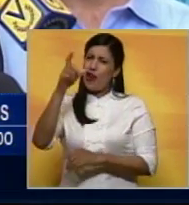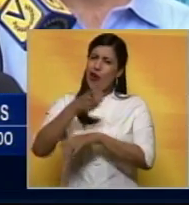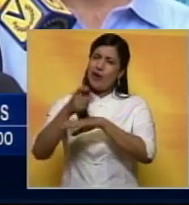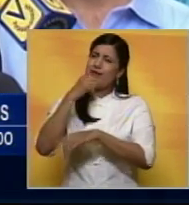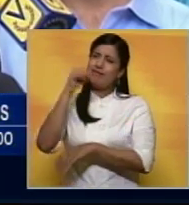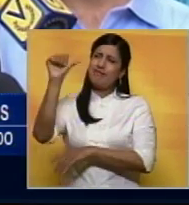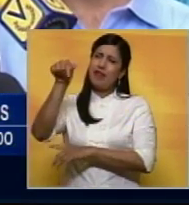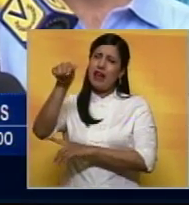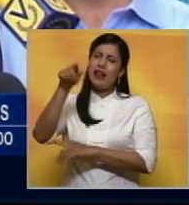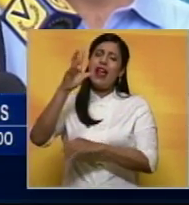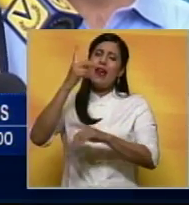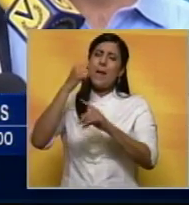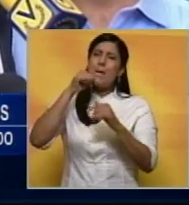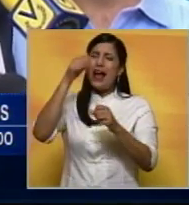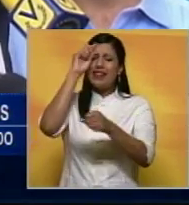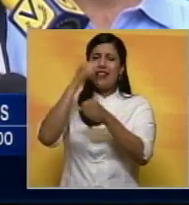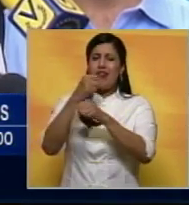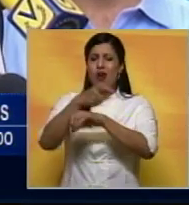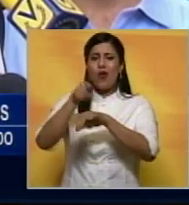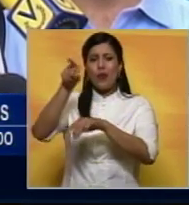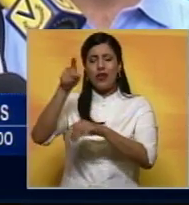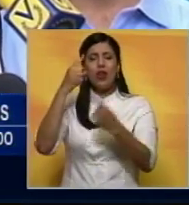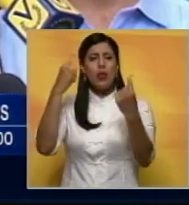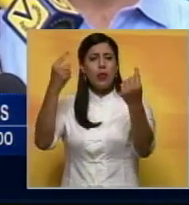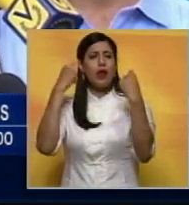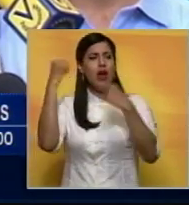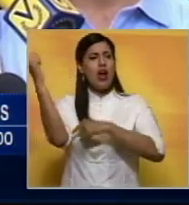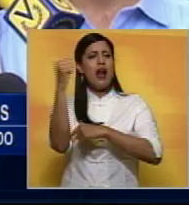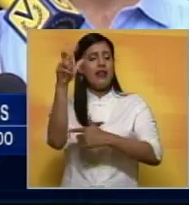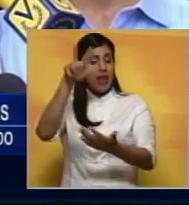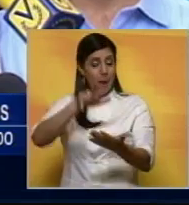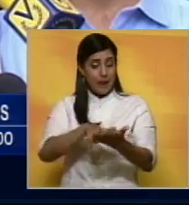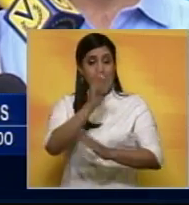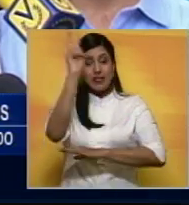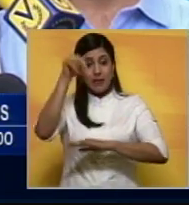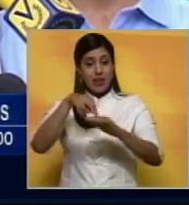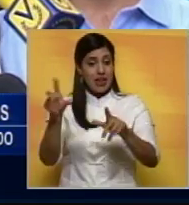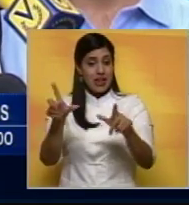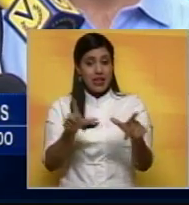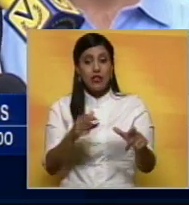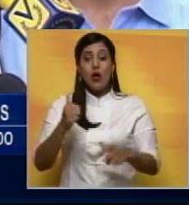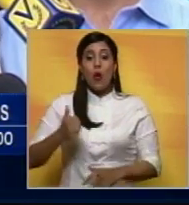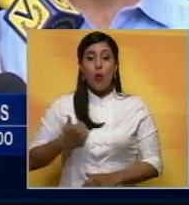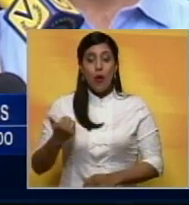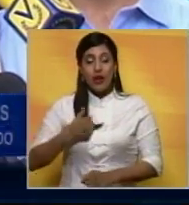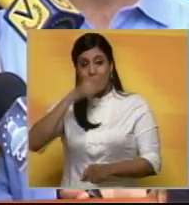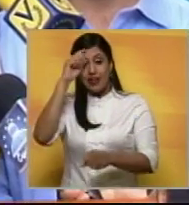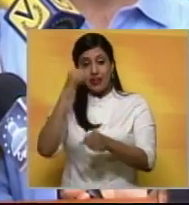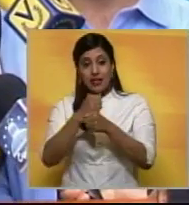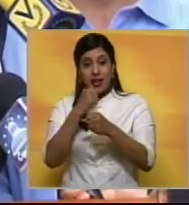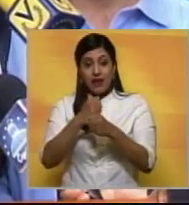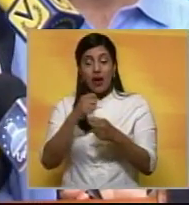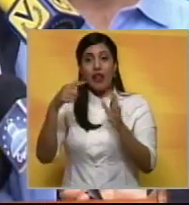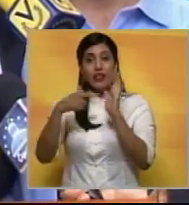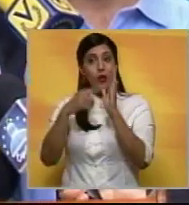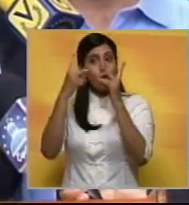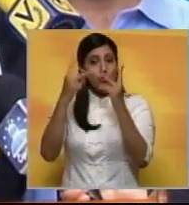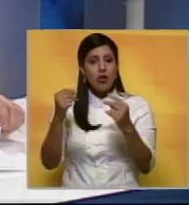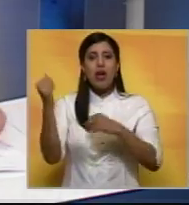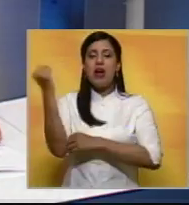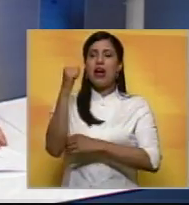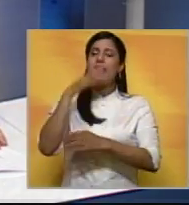gobierno se debe a su mal desempeño y al haber obviado la aprobación por parte de la Asamblea Nacional de cualquier operación de